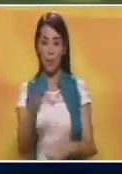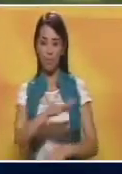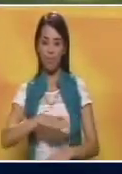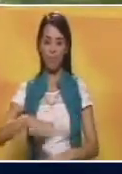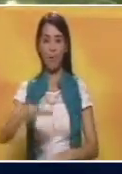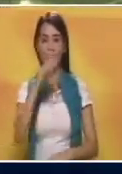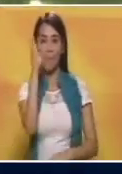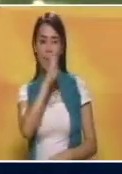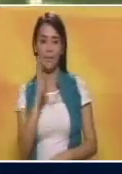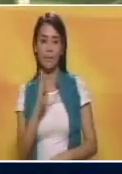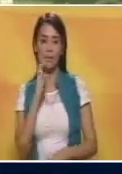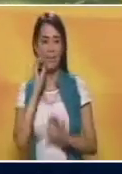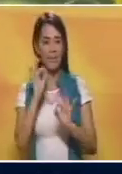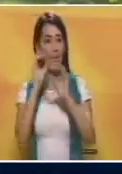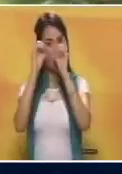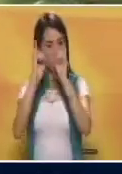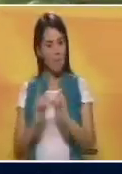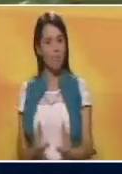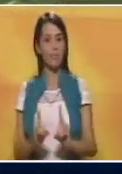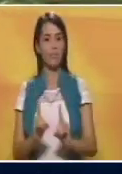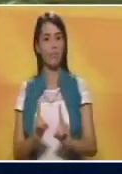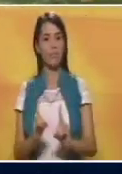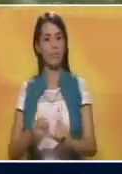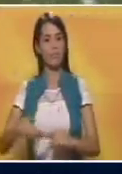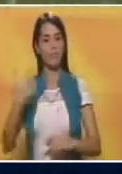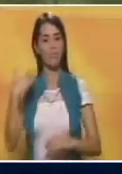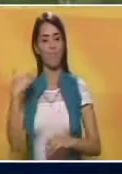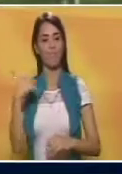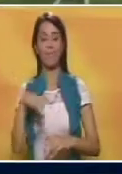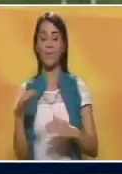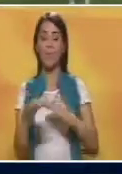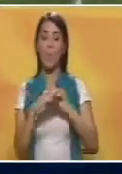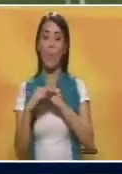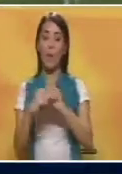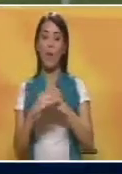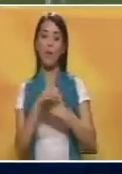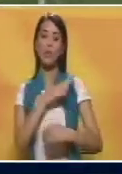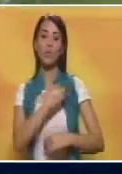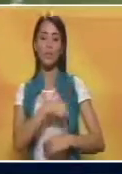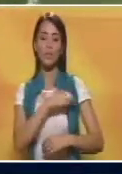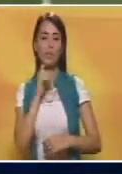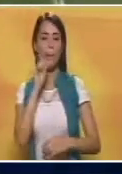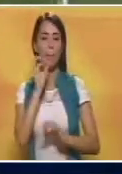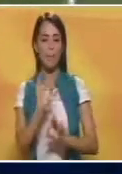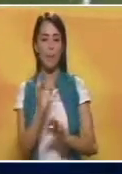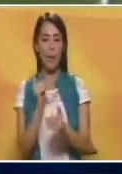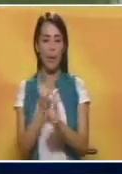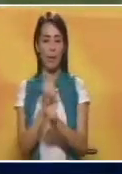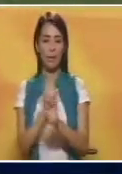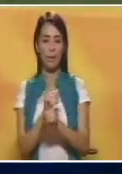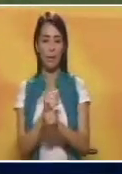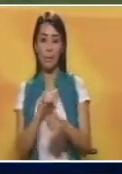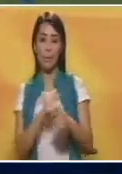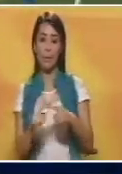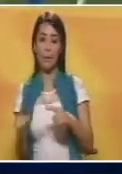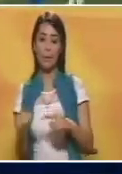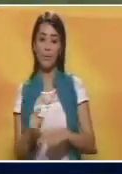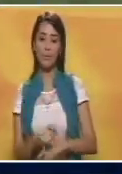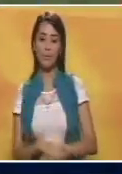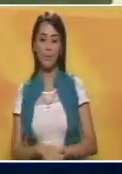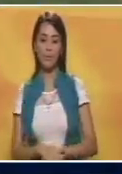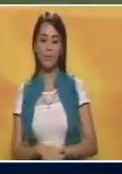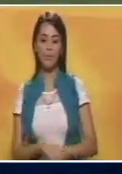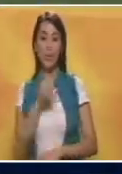salió decidido a dejar atrás su empate contra suiza en la primera jornada del torneo pero no pudo batir al